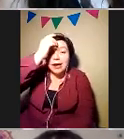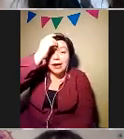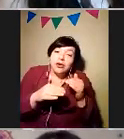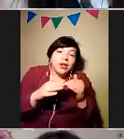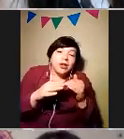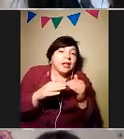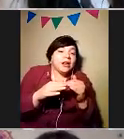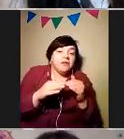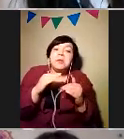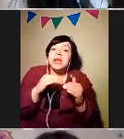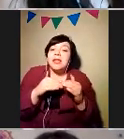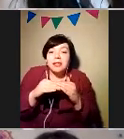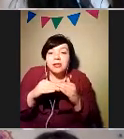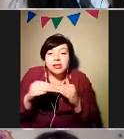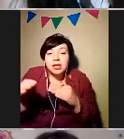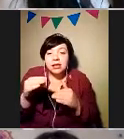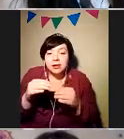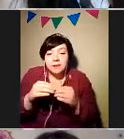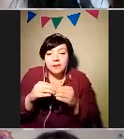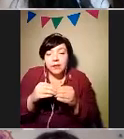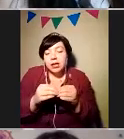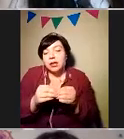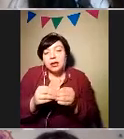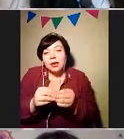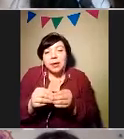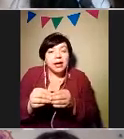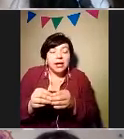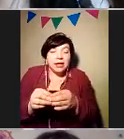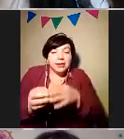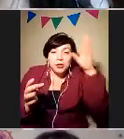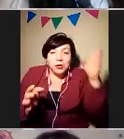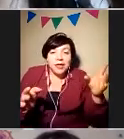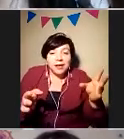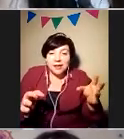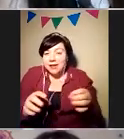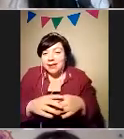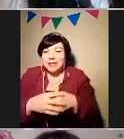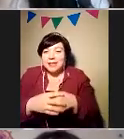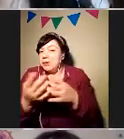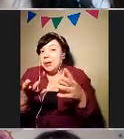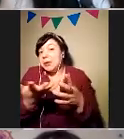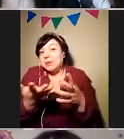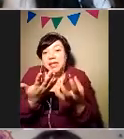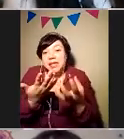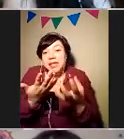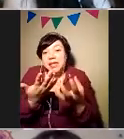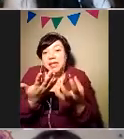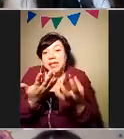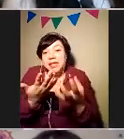muchas ocasiones. Hay el adorno y la feminidad constante, que además está estudiada, y desde el feminismo también